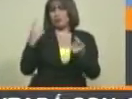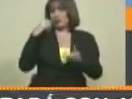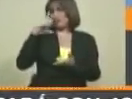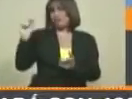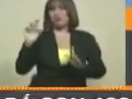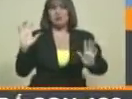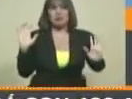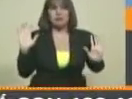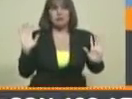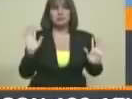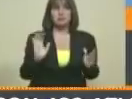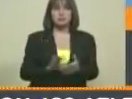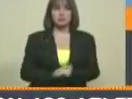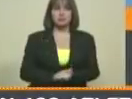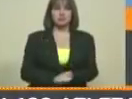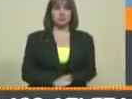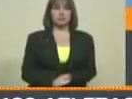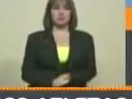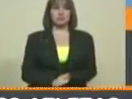fuiste.